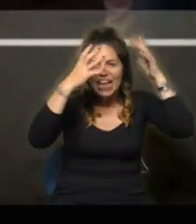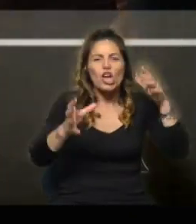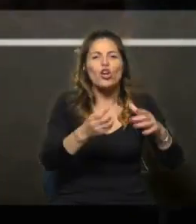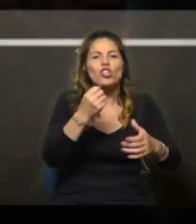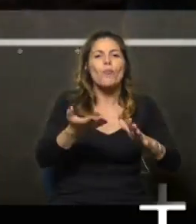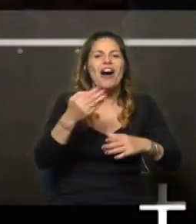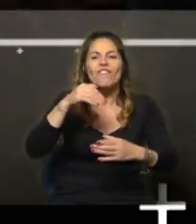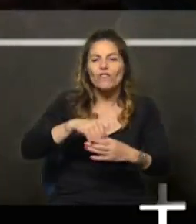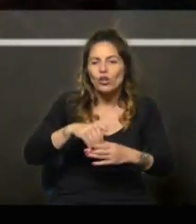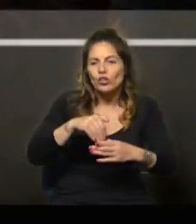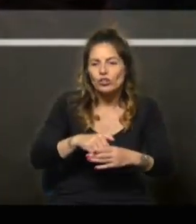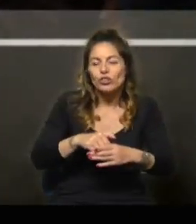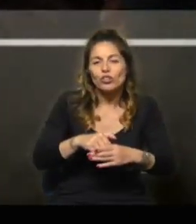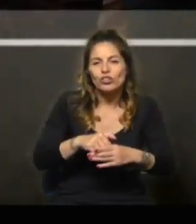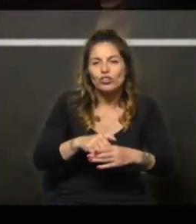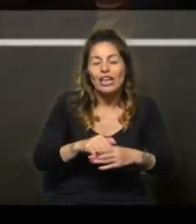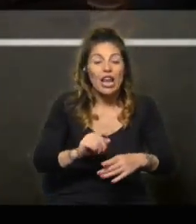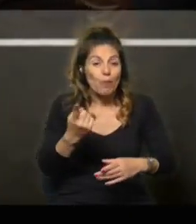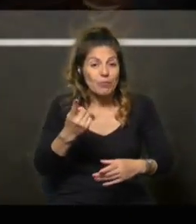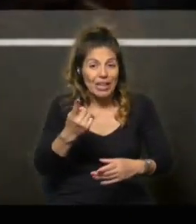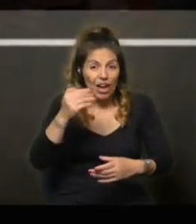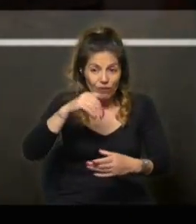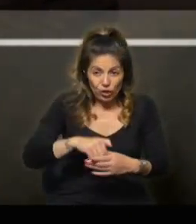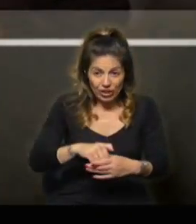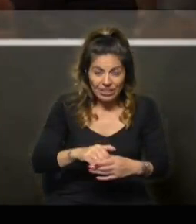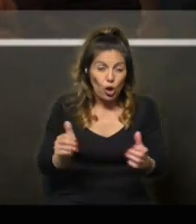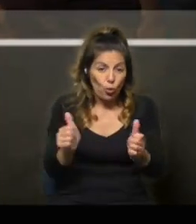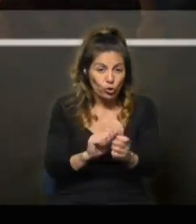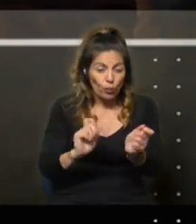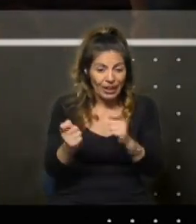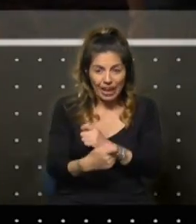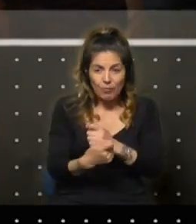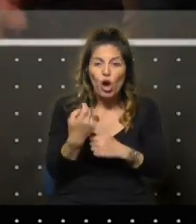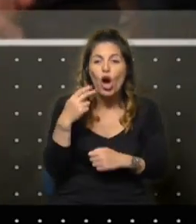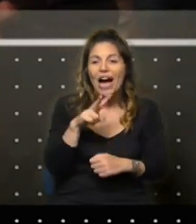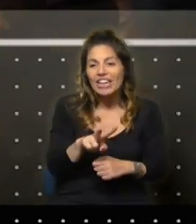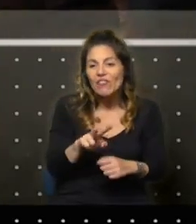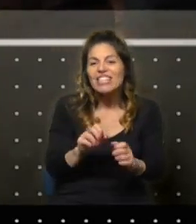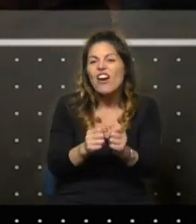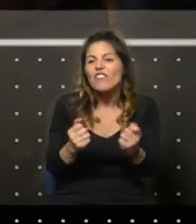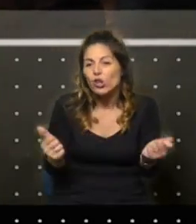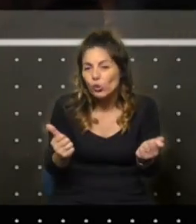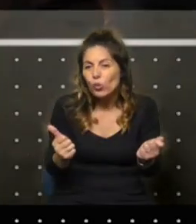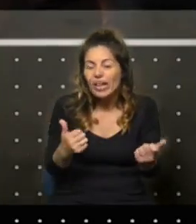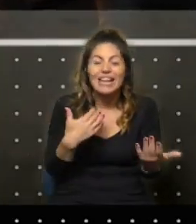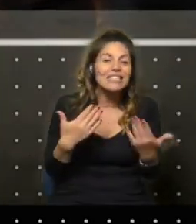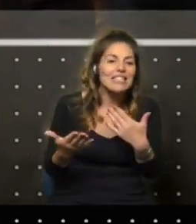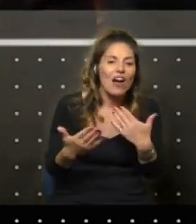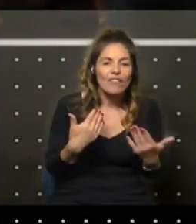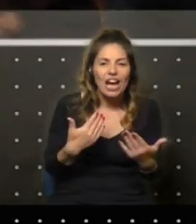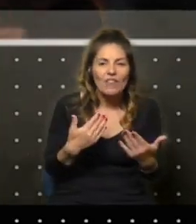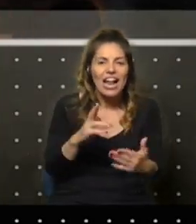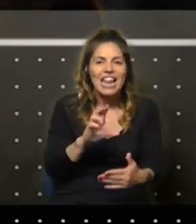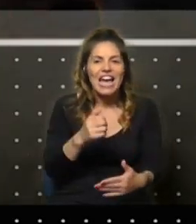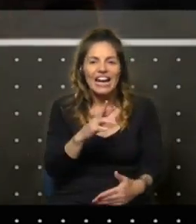tuvo En definitiva en la primera vuelta junto por el cambio hay que ver esa fractura que se hablaba entre la